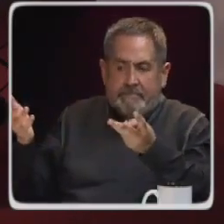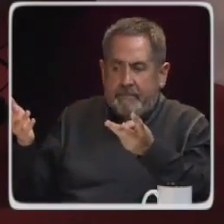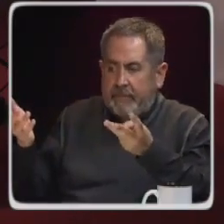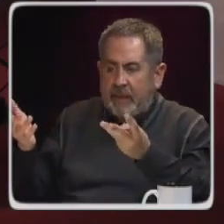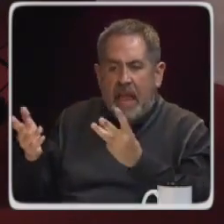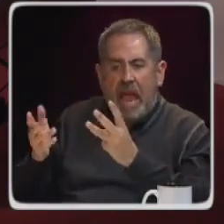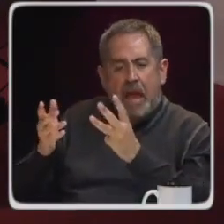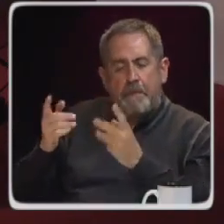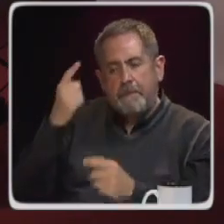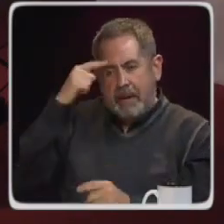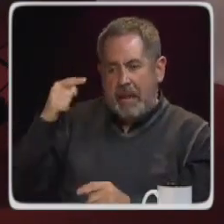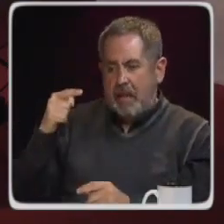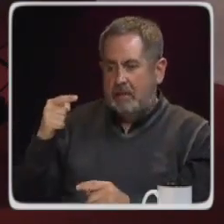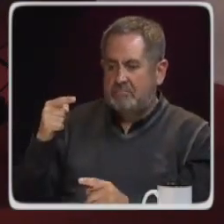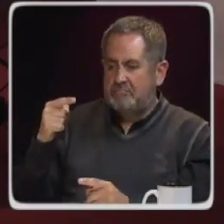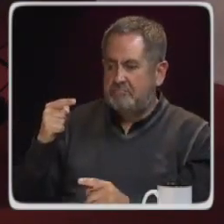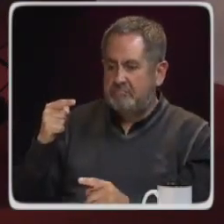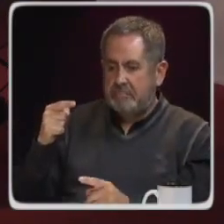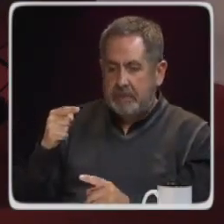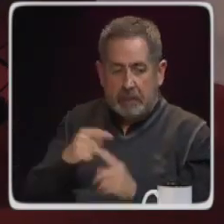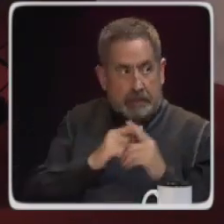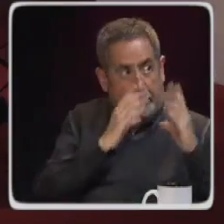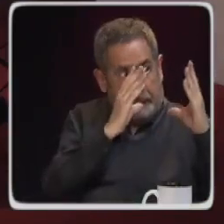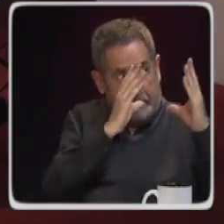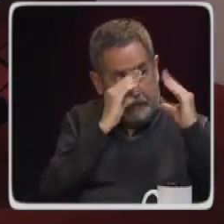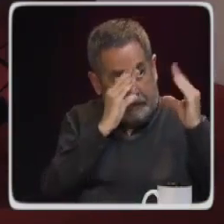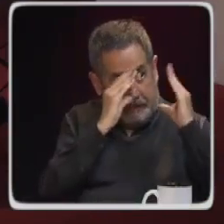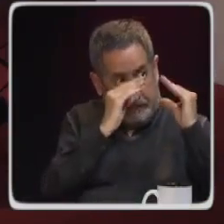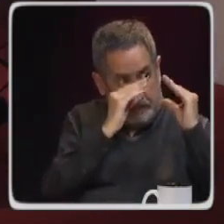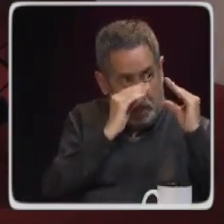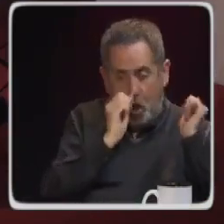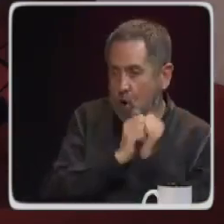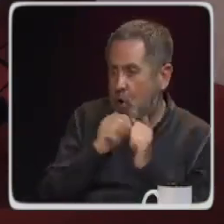mesas es importante la presencia de mujeres, ¿no? Durante